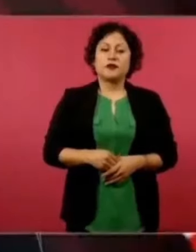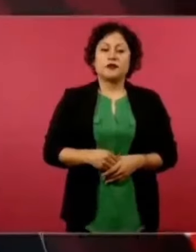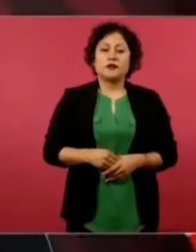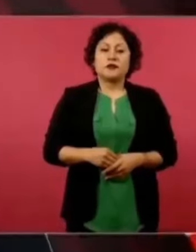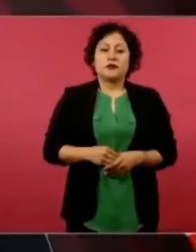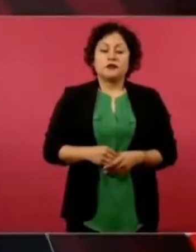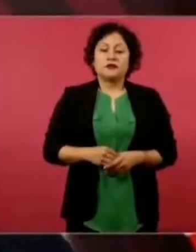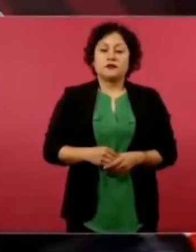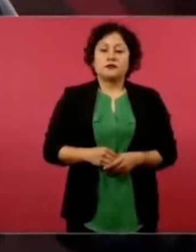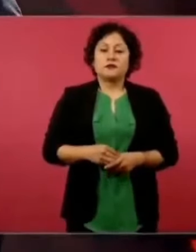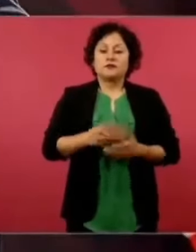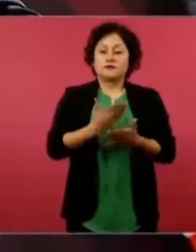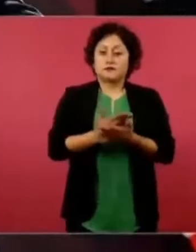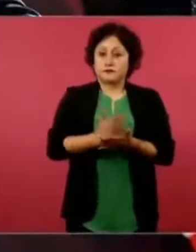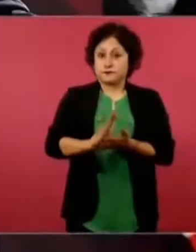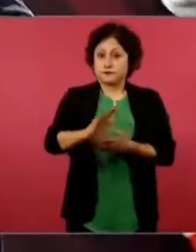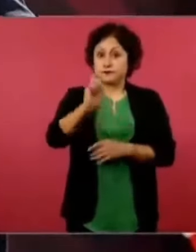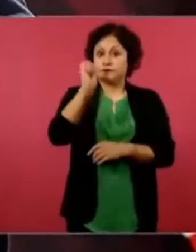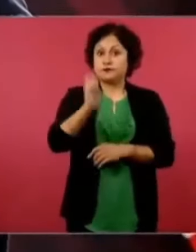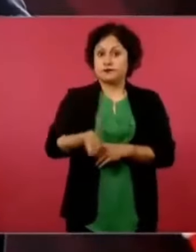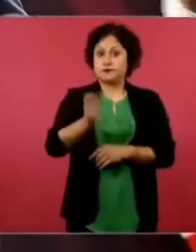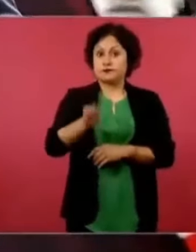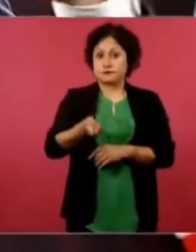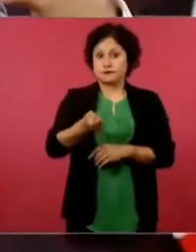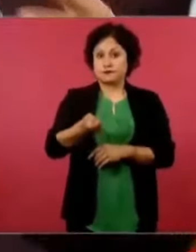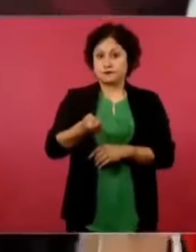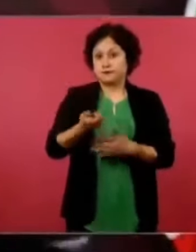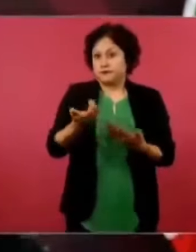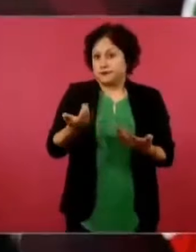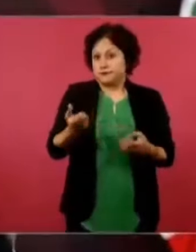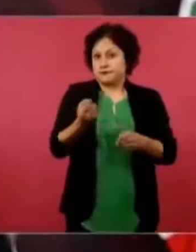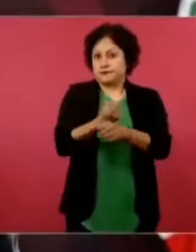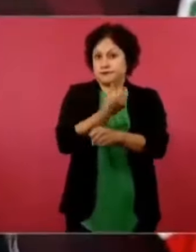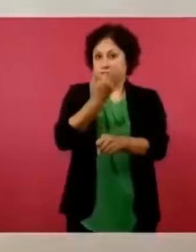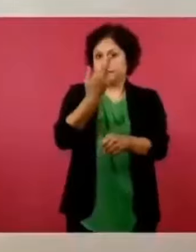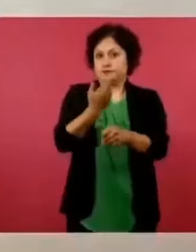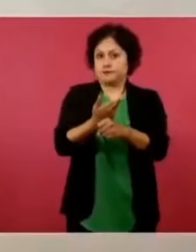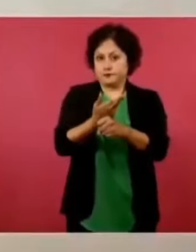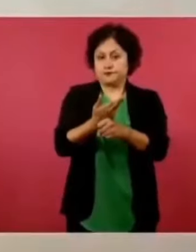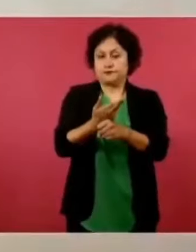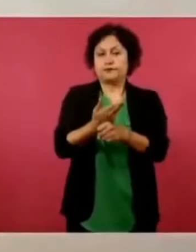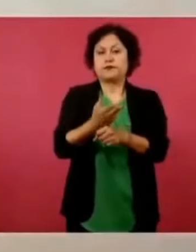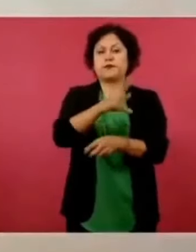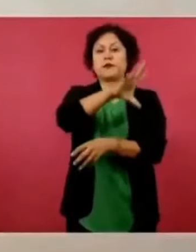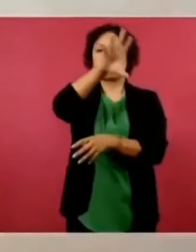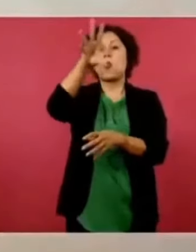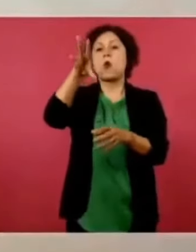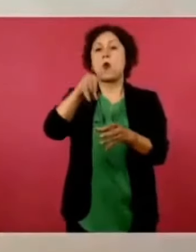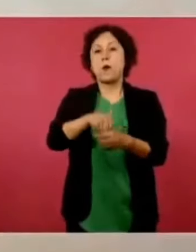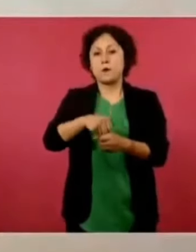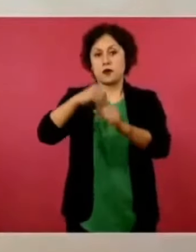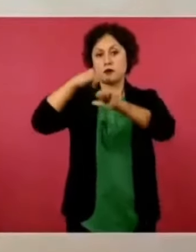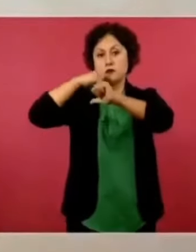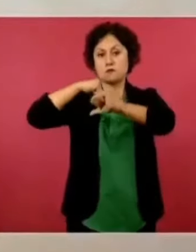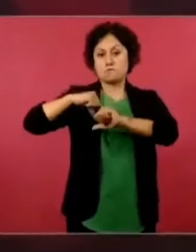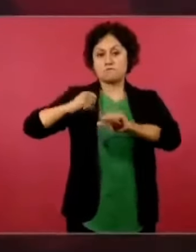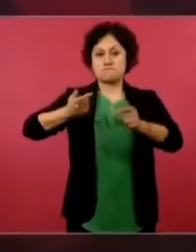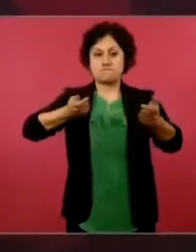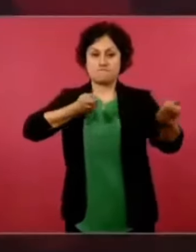coordina toda la acción del gabinete de seguridad tiene una función